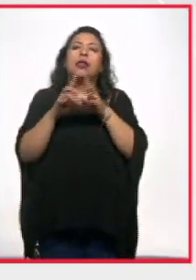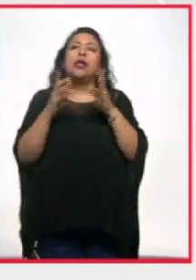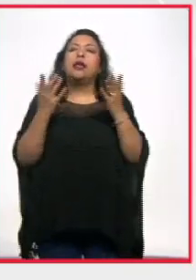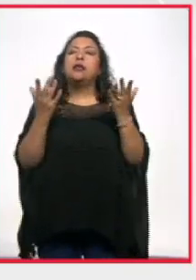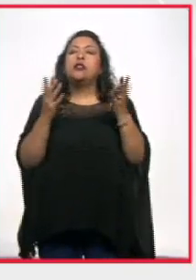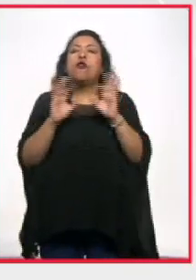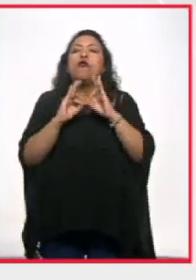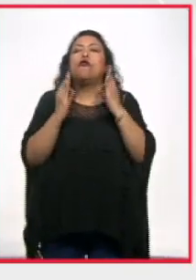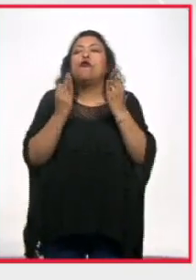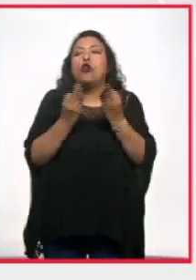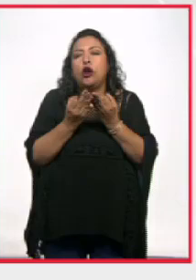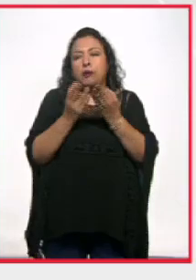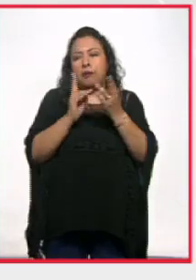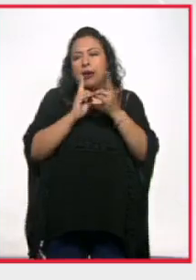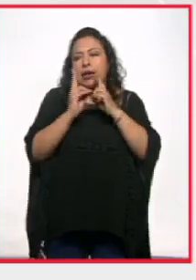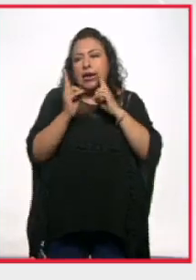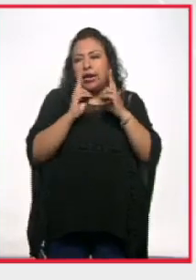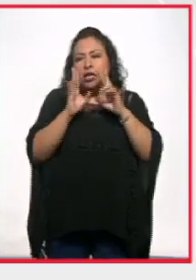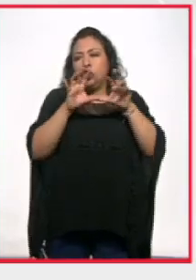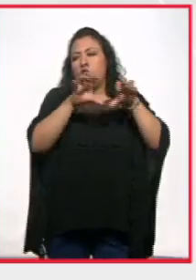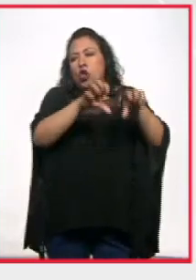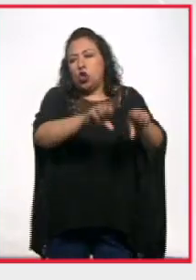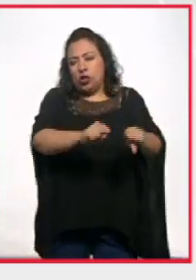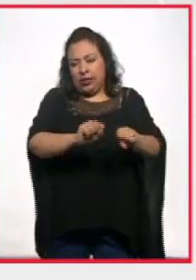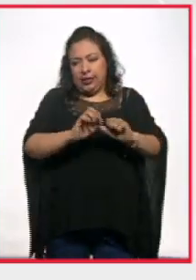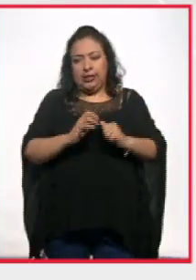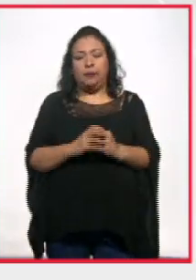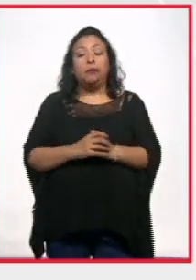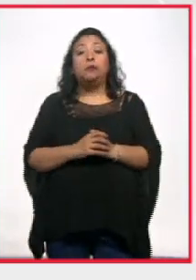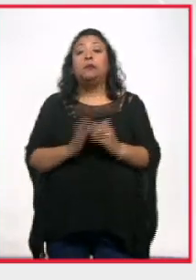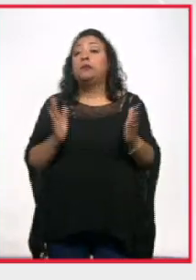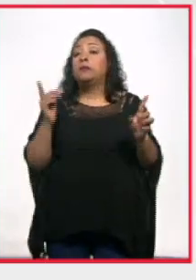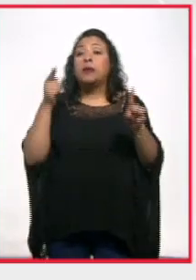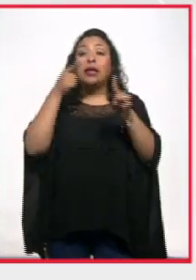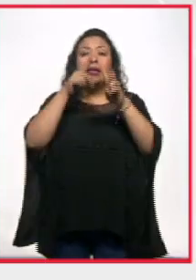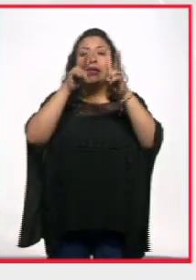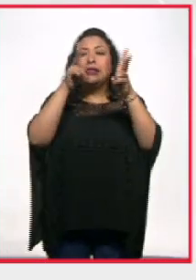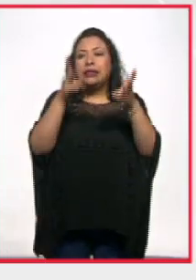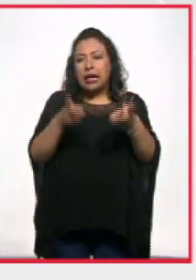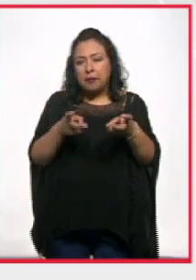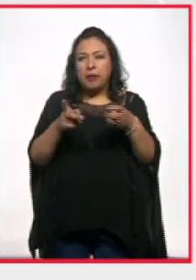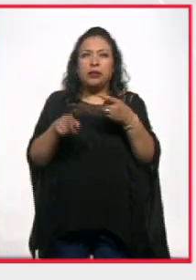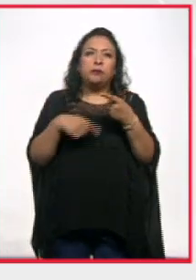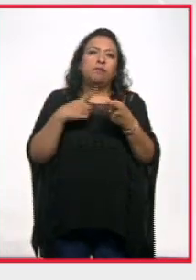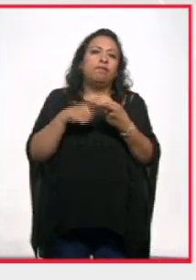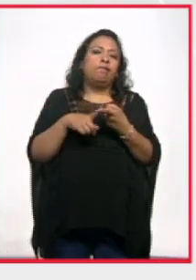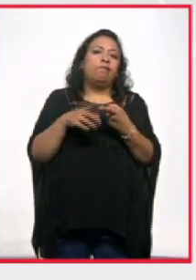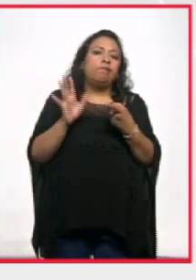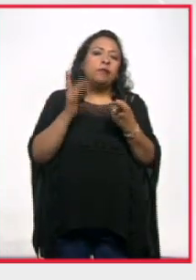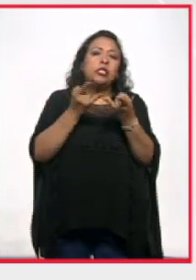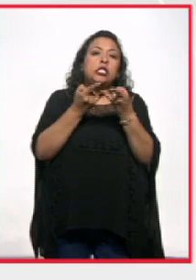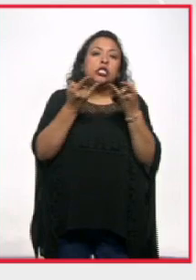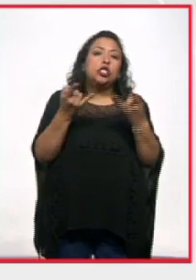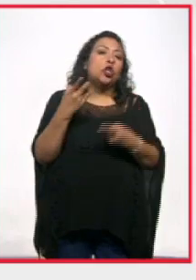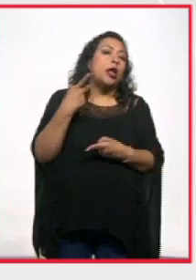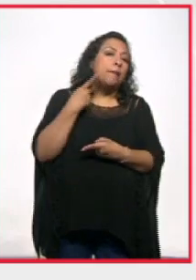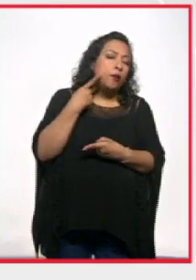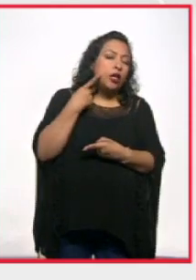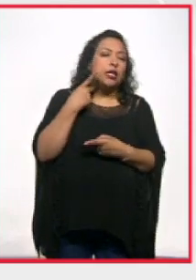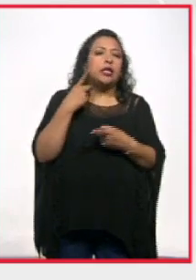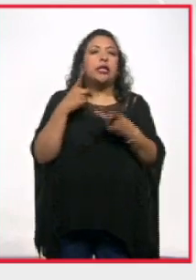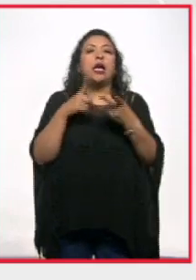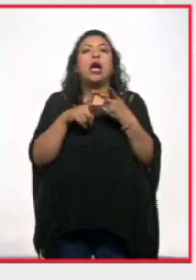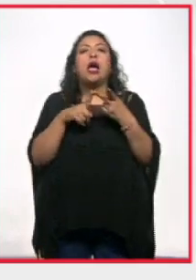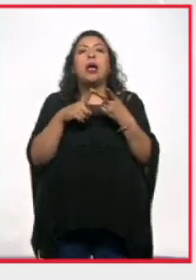distintos modos también de narración de la conquista. Las líneas que se abordaron, pues vino desde la historia política,